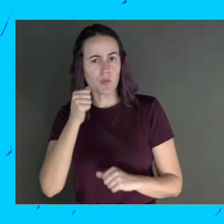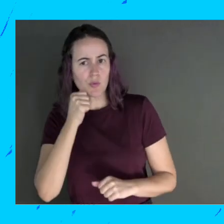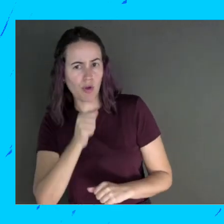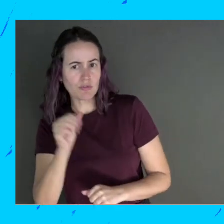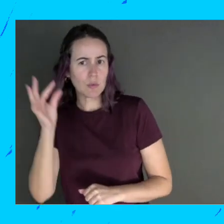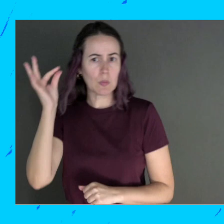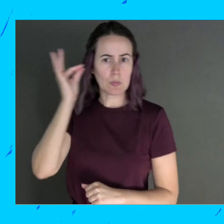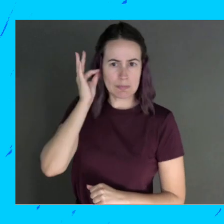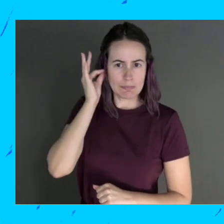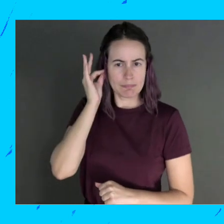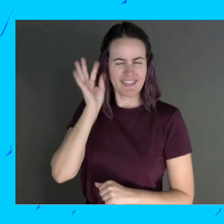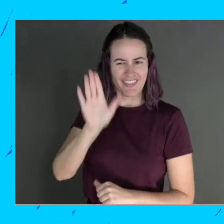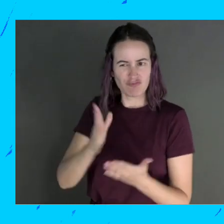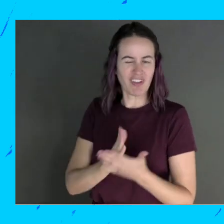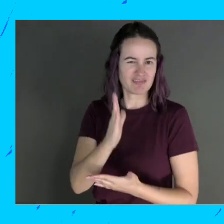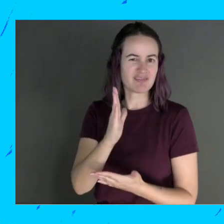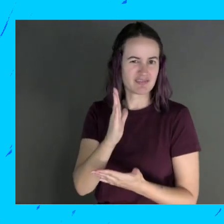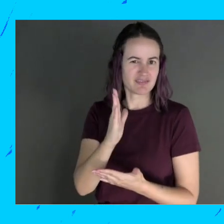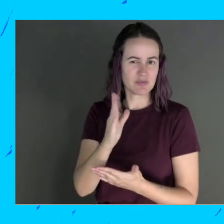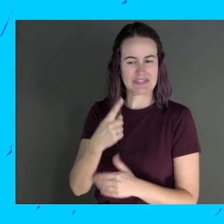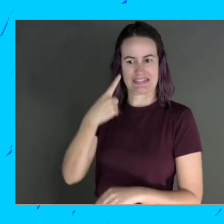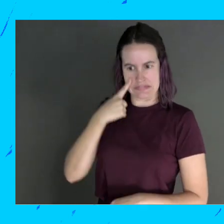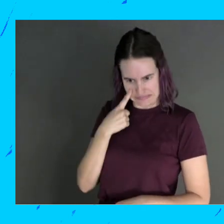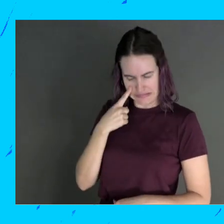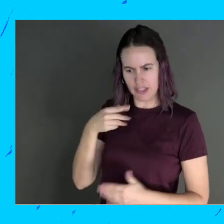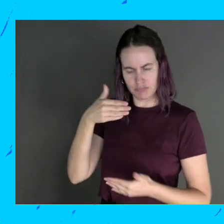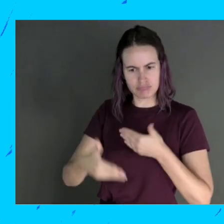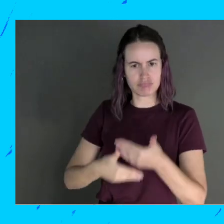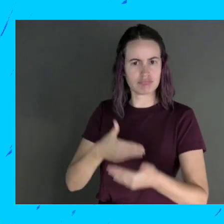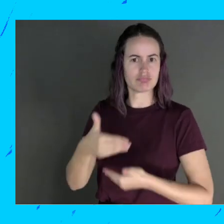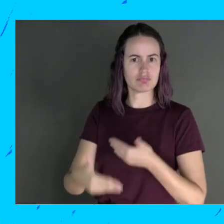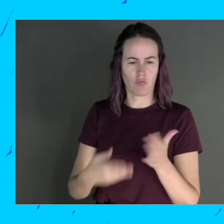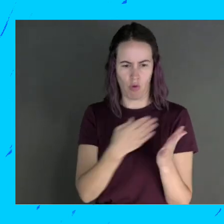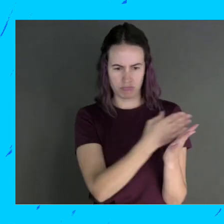bienestar de las adolescentes y de las niñas,